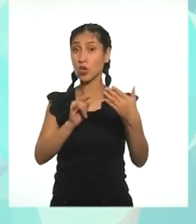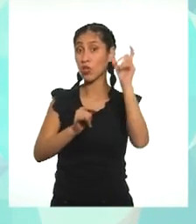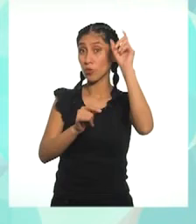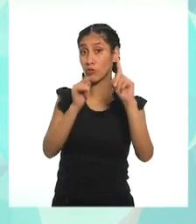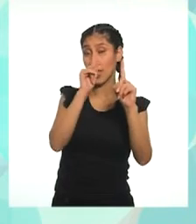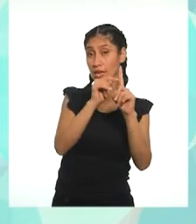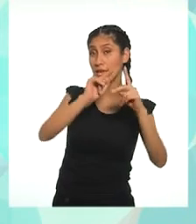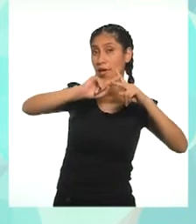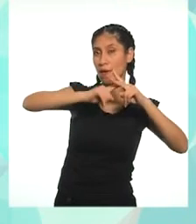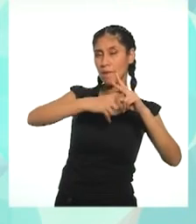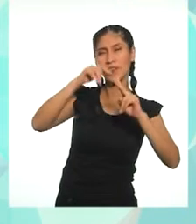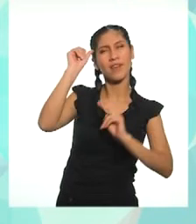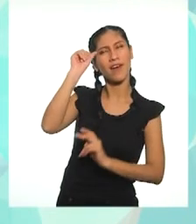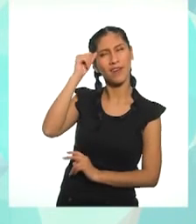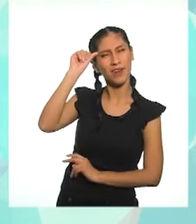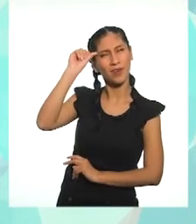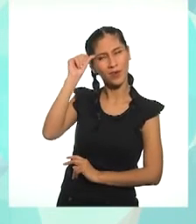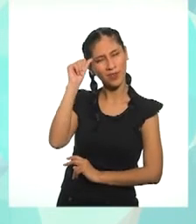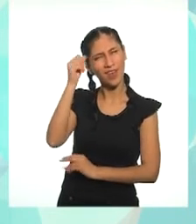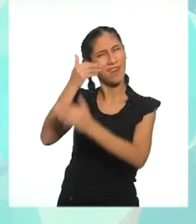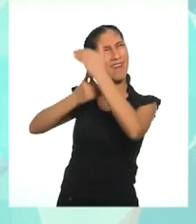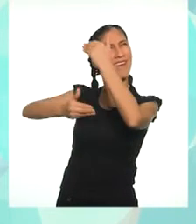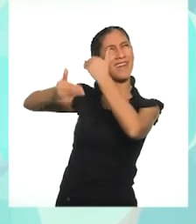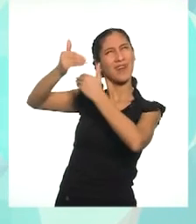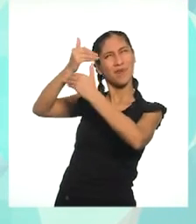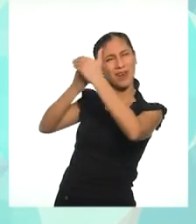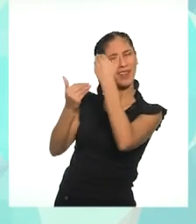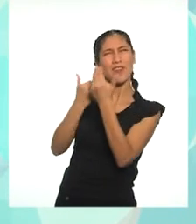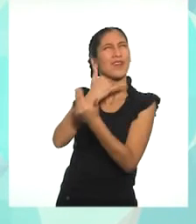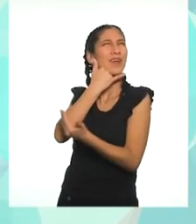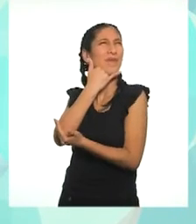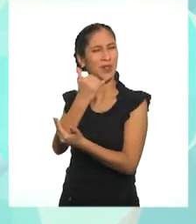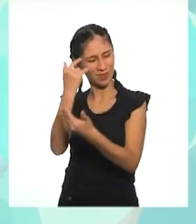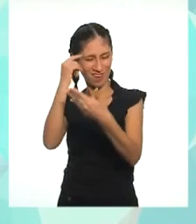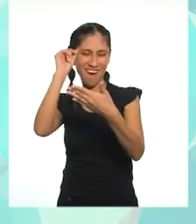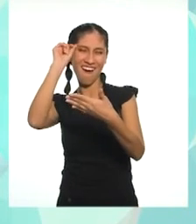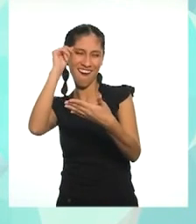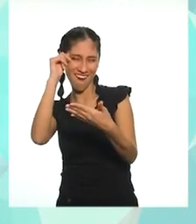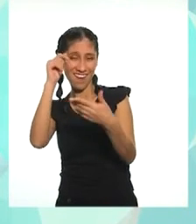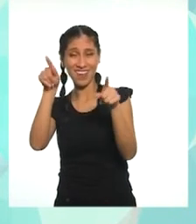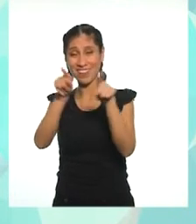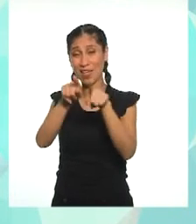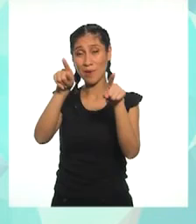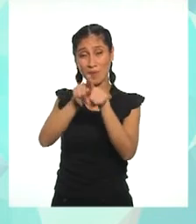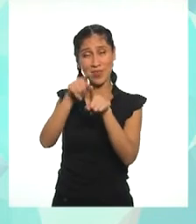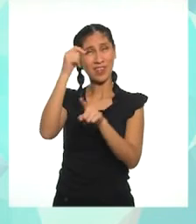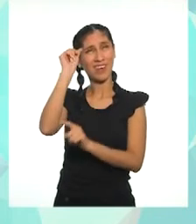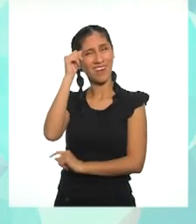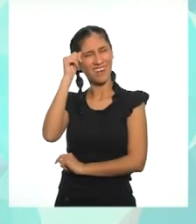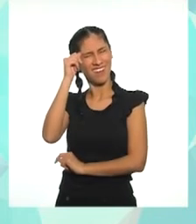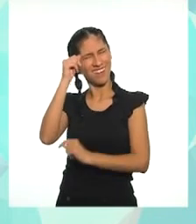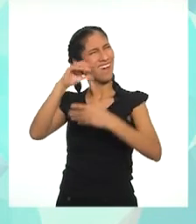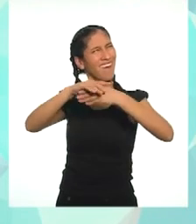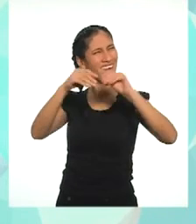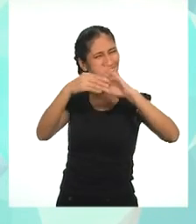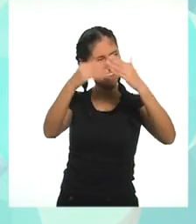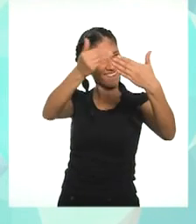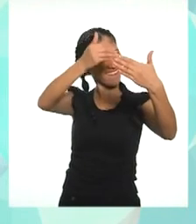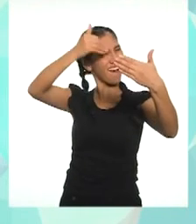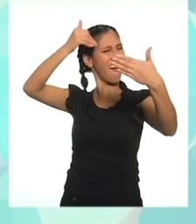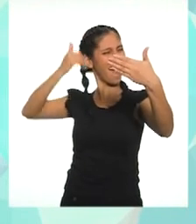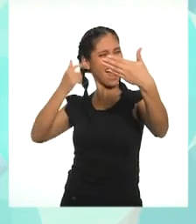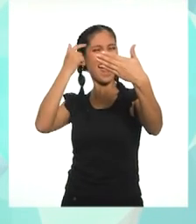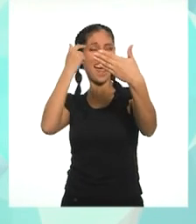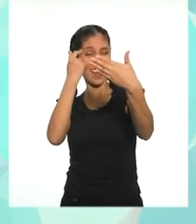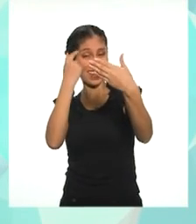personaje comienza a recordar algo que le sucedió o cuando se retrocede en el tiempo de la narración. En